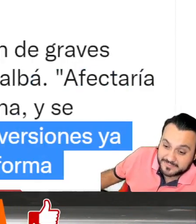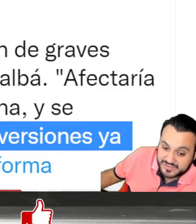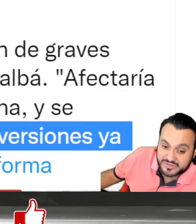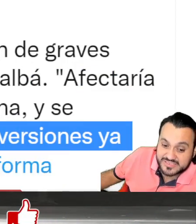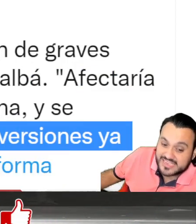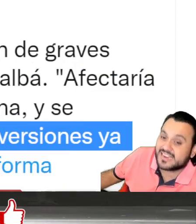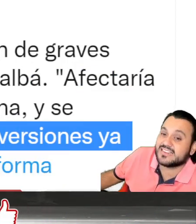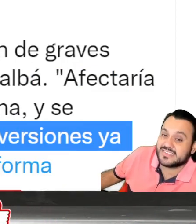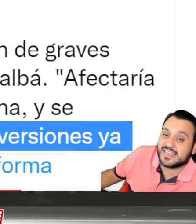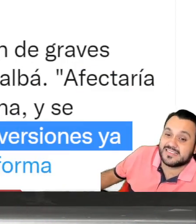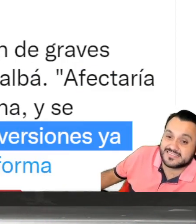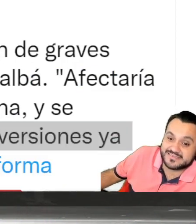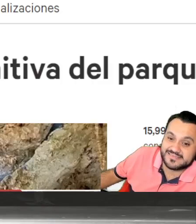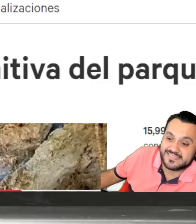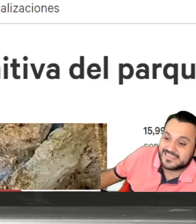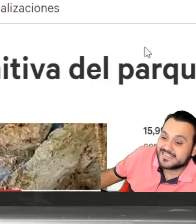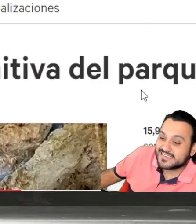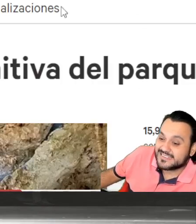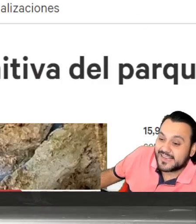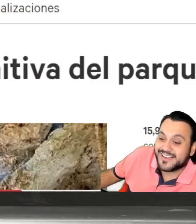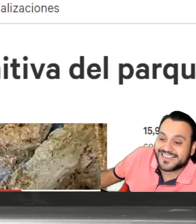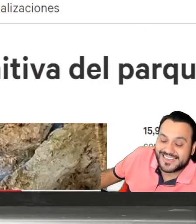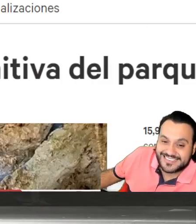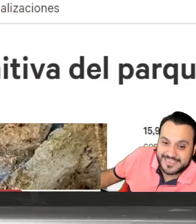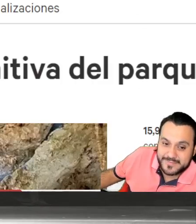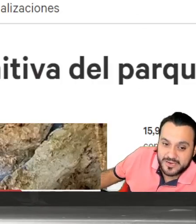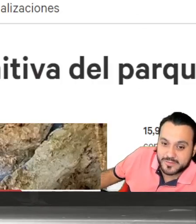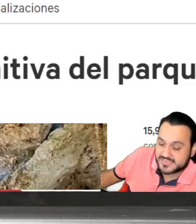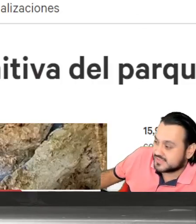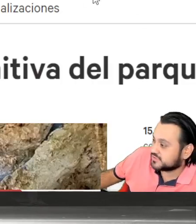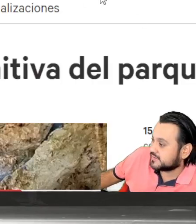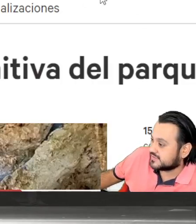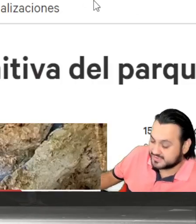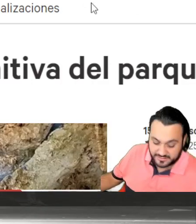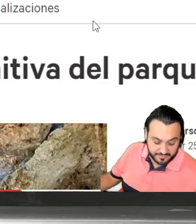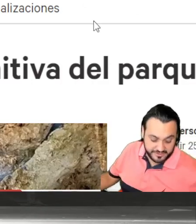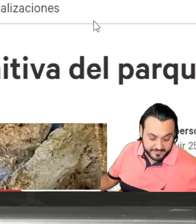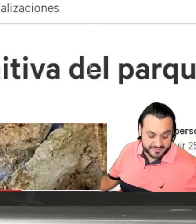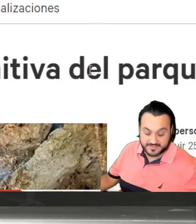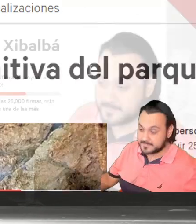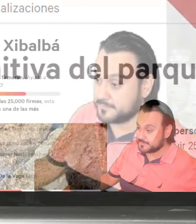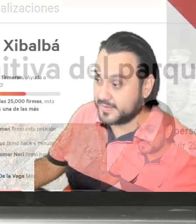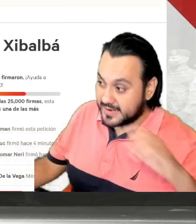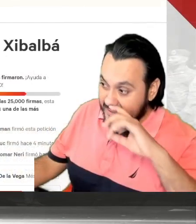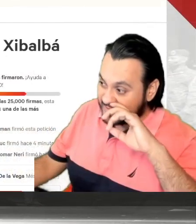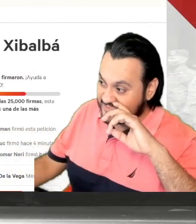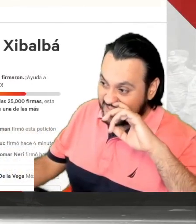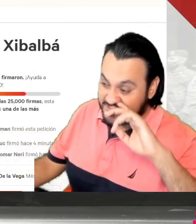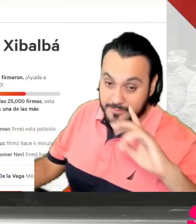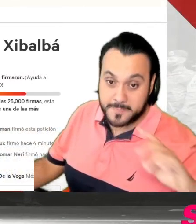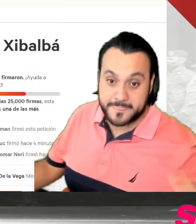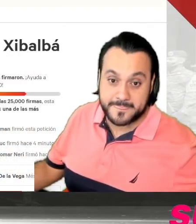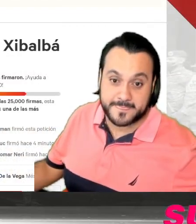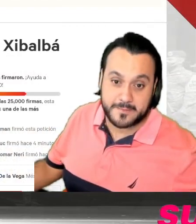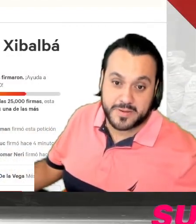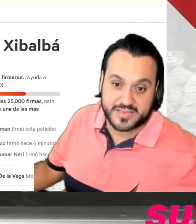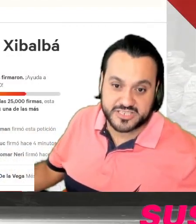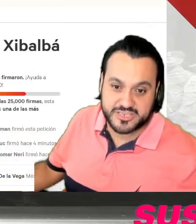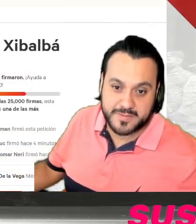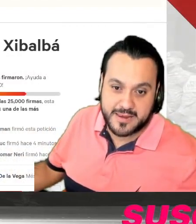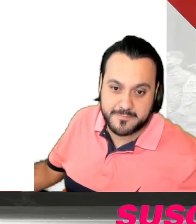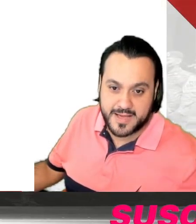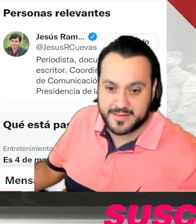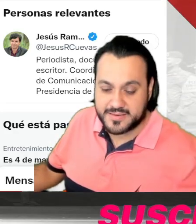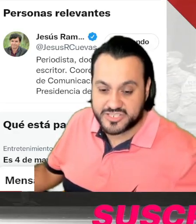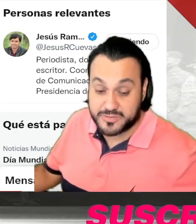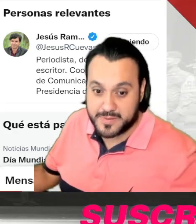grandes inversiones ya realizadas ya van 15 1995 firmas para la cancelación del parque